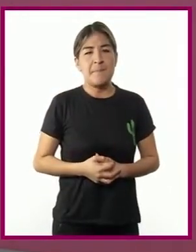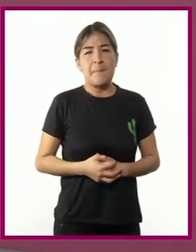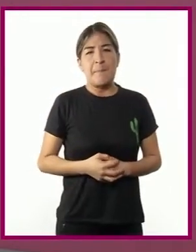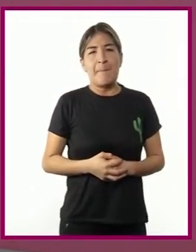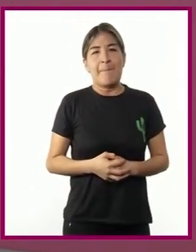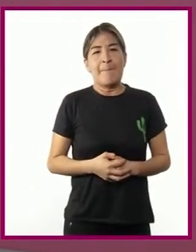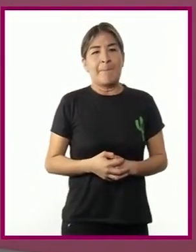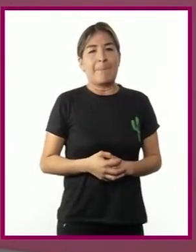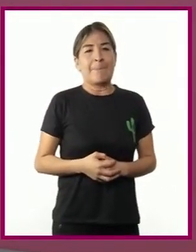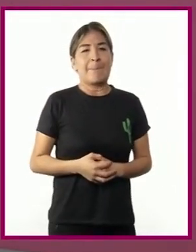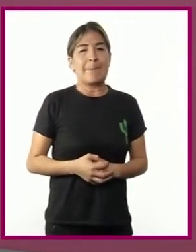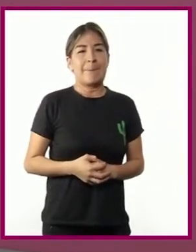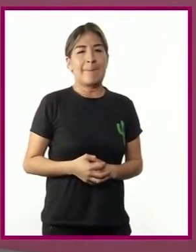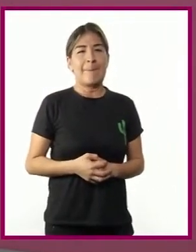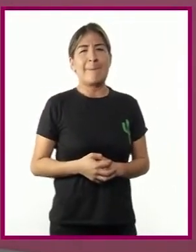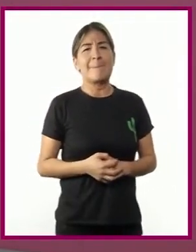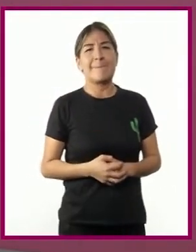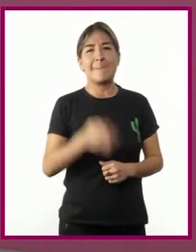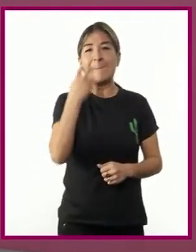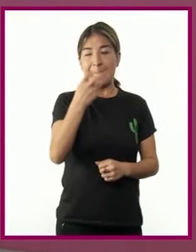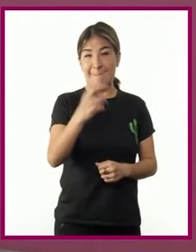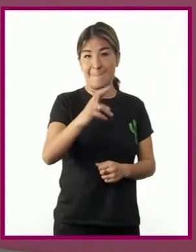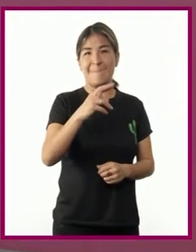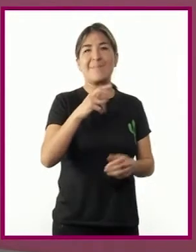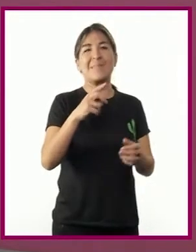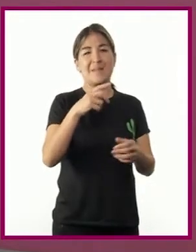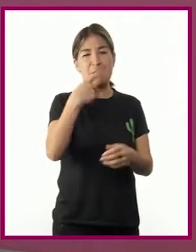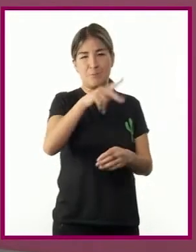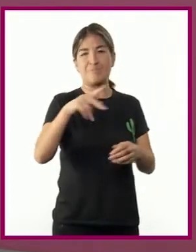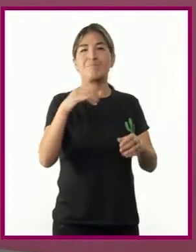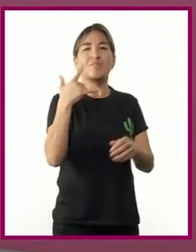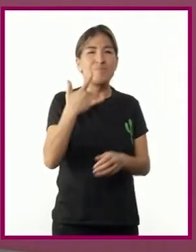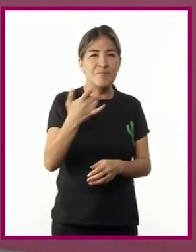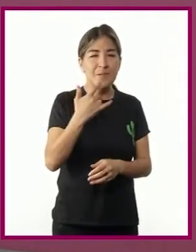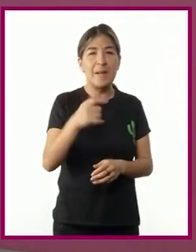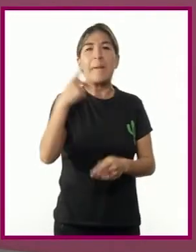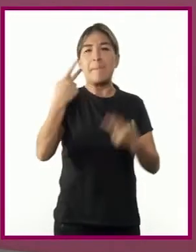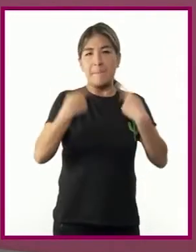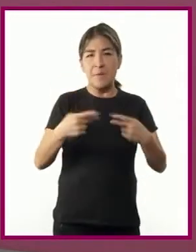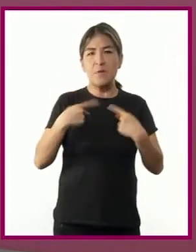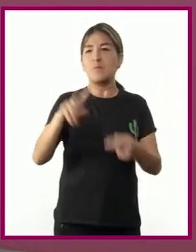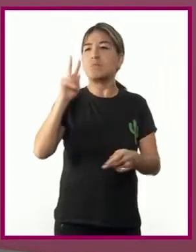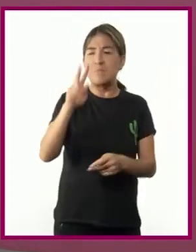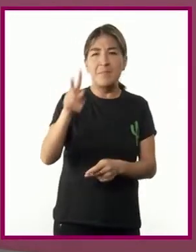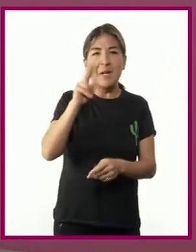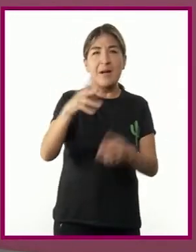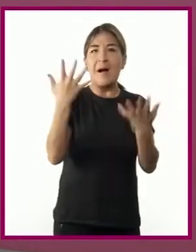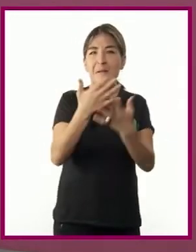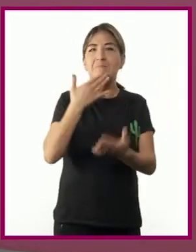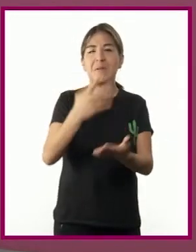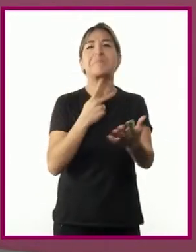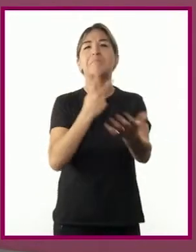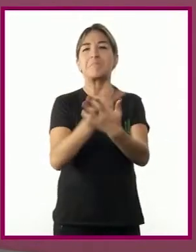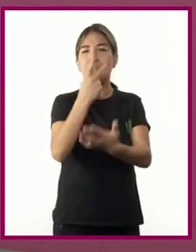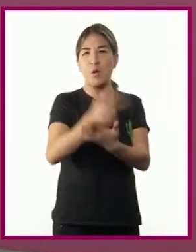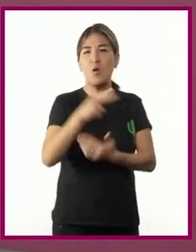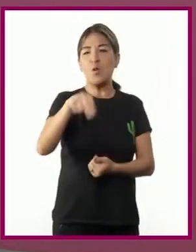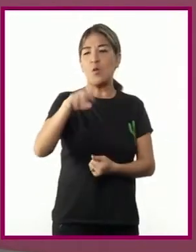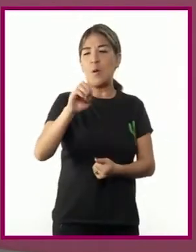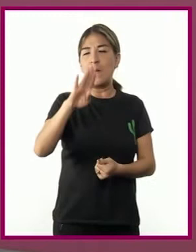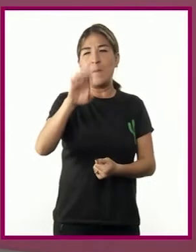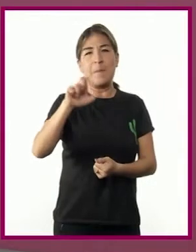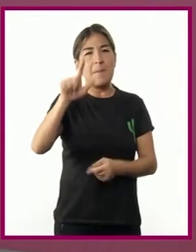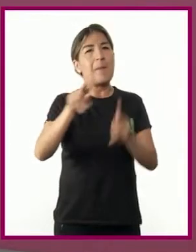Derivado de esas luchas, hay personas que, a lo largo de la historia, han recibido el Premio Nobel de la Paz por su